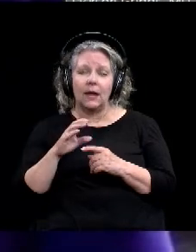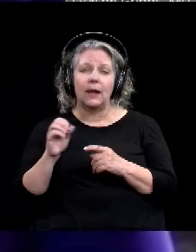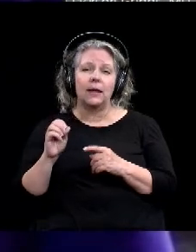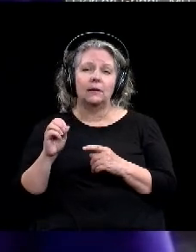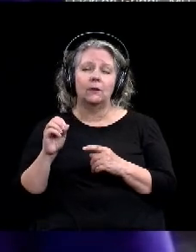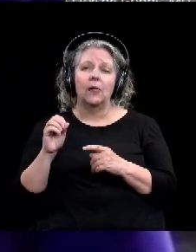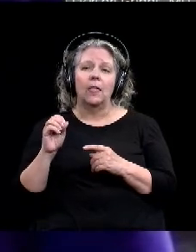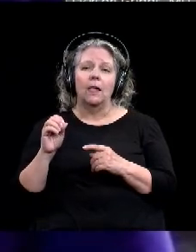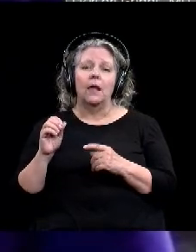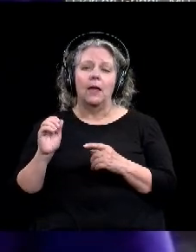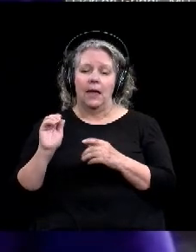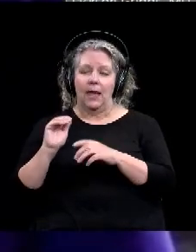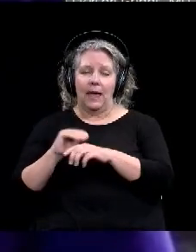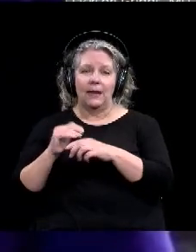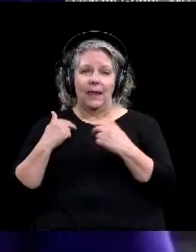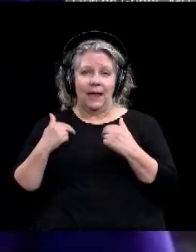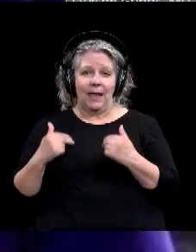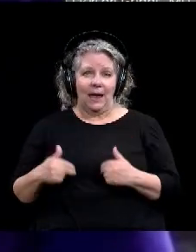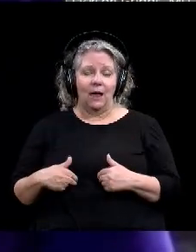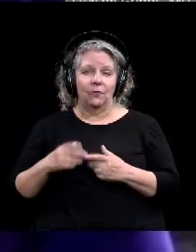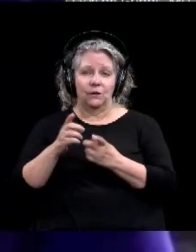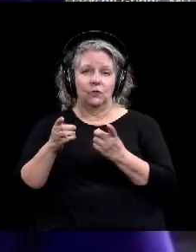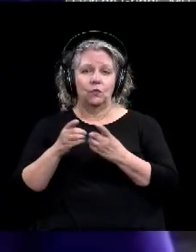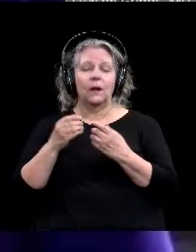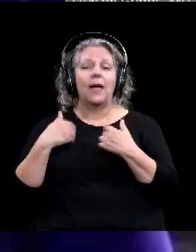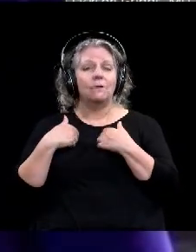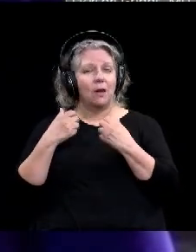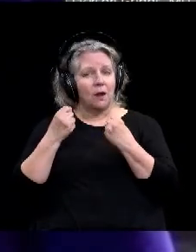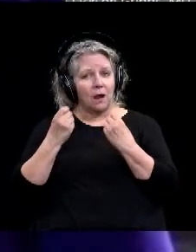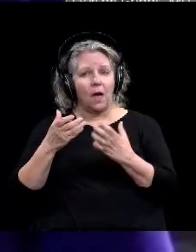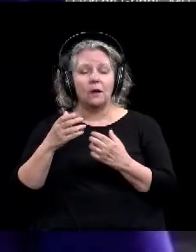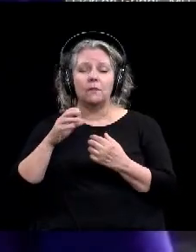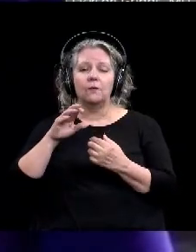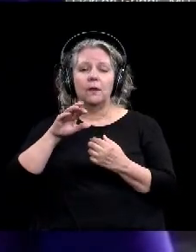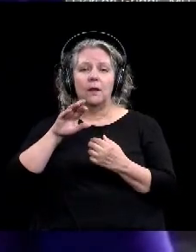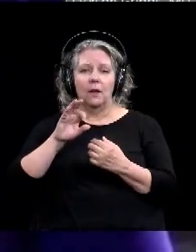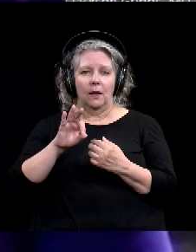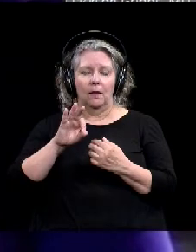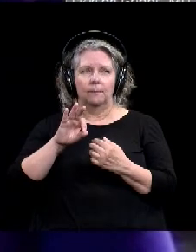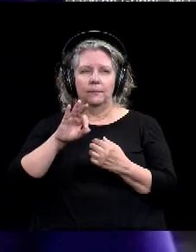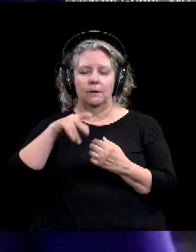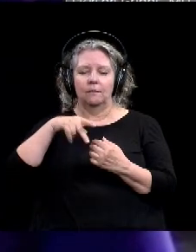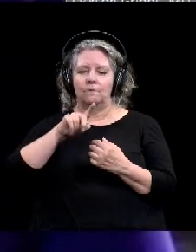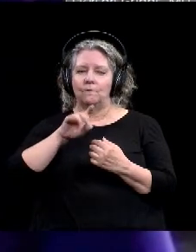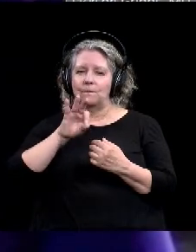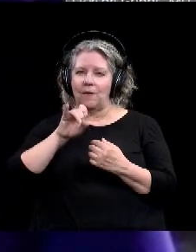tenemos este bucks vacunas modernas y backs